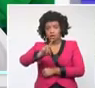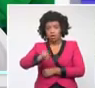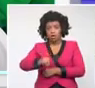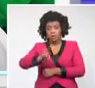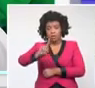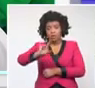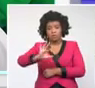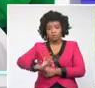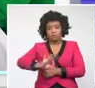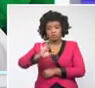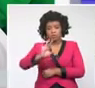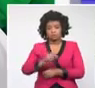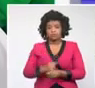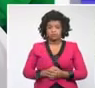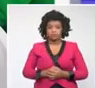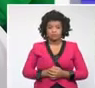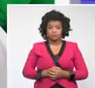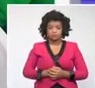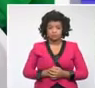93,9%.